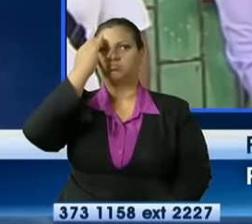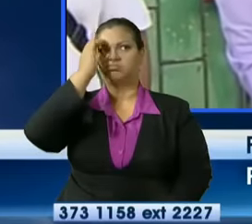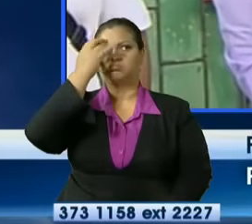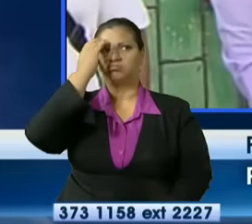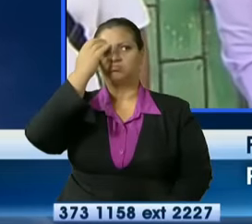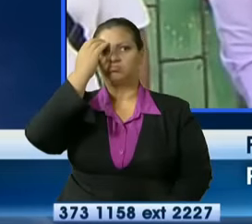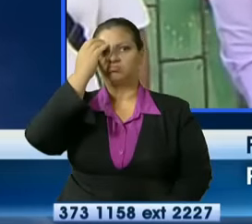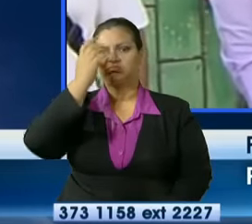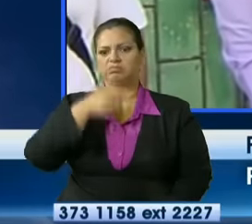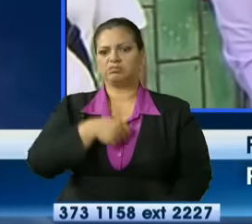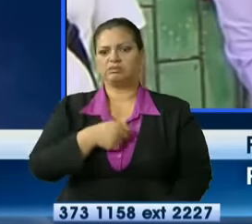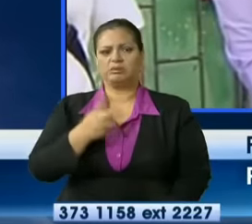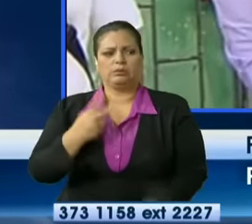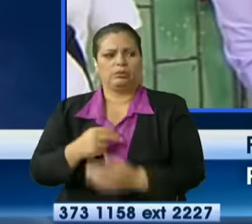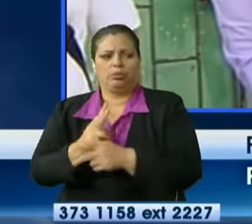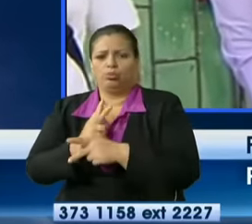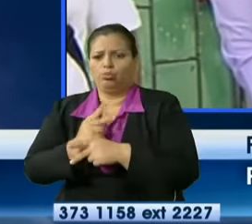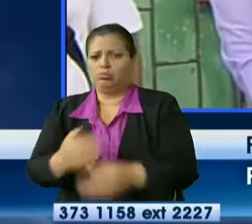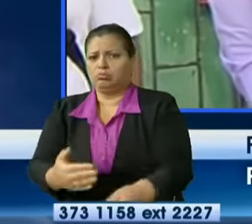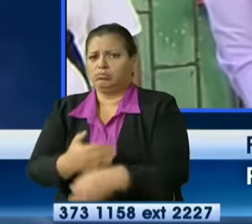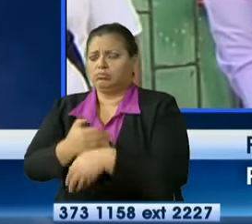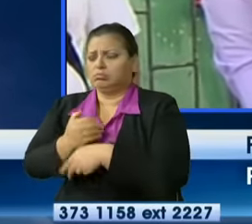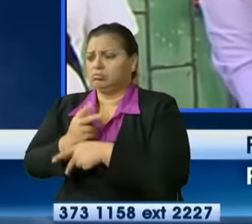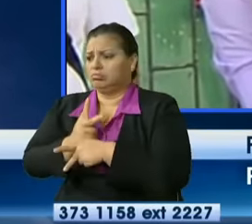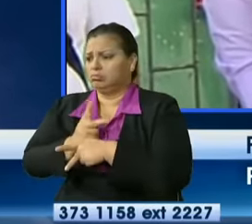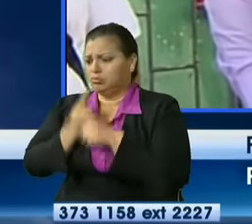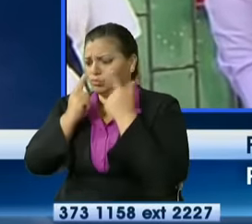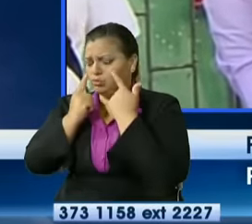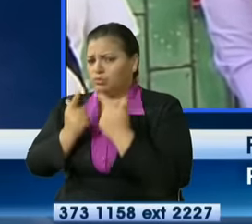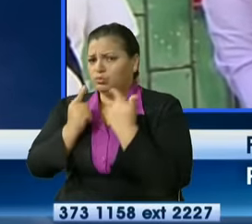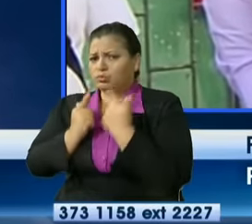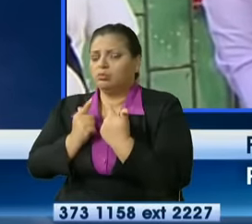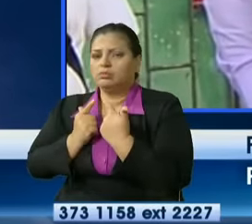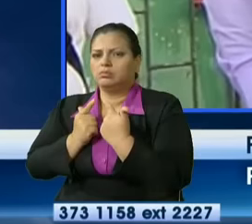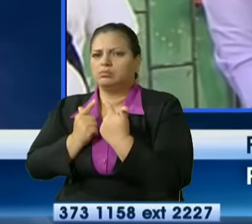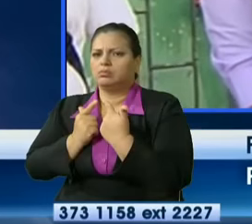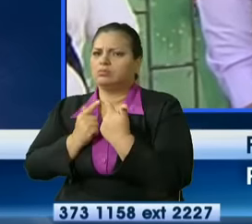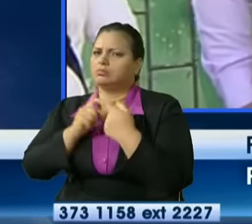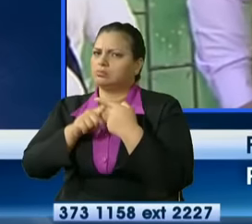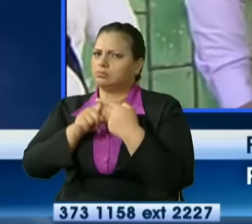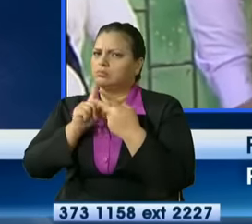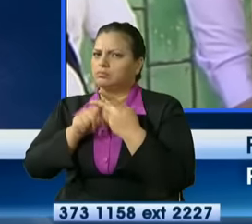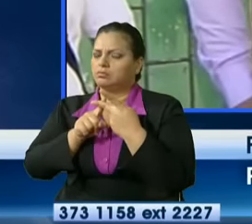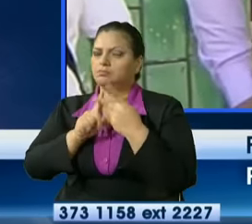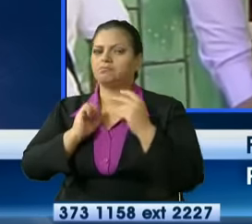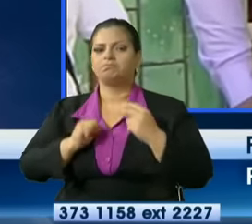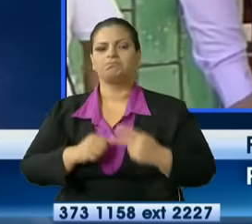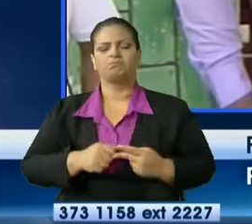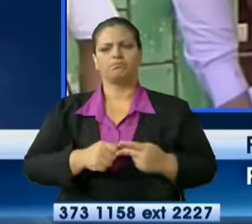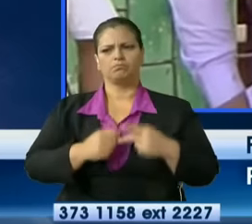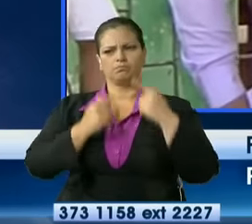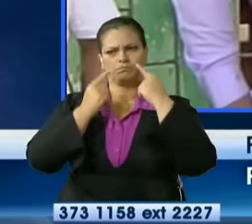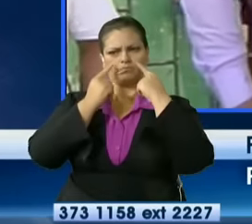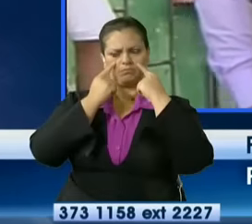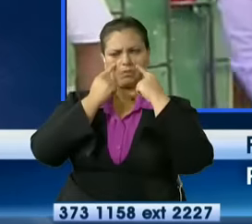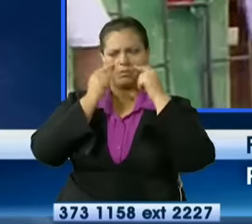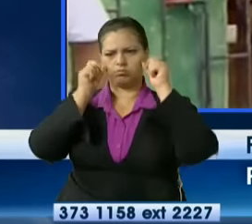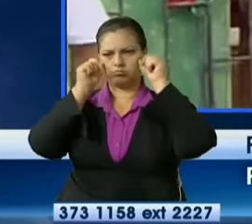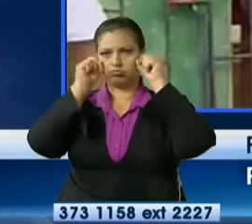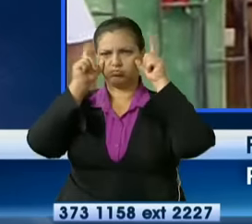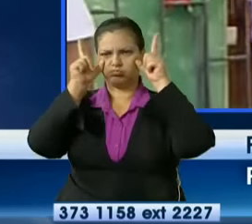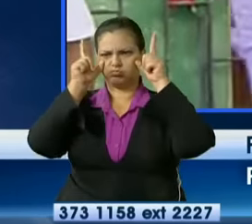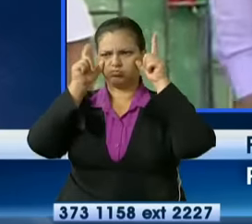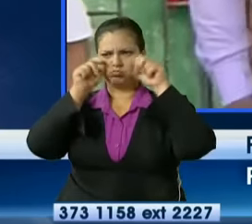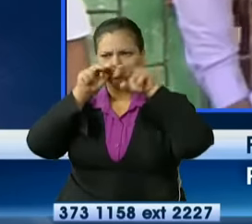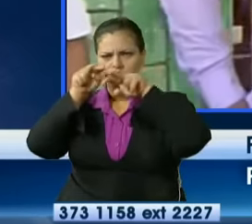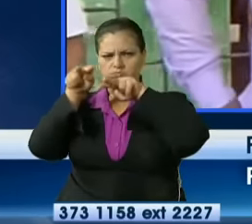con los pequeños, hay que cuidarlos, hay que estar pendientes de ellos y aparte están vigilantes de que sí, de que la justicia